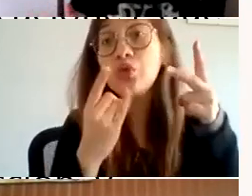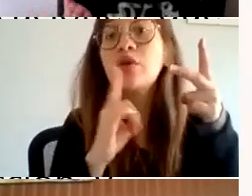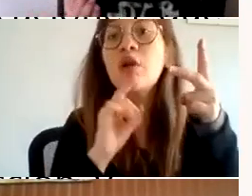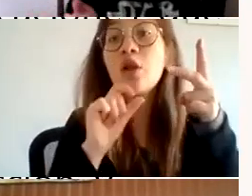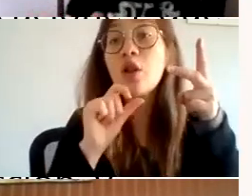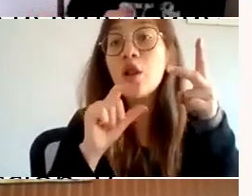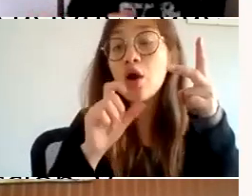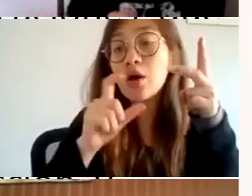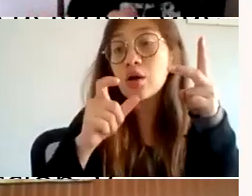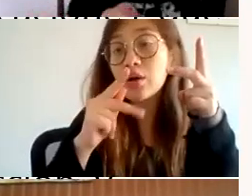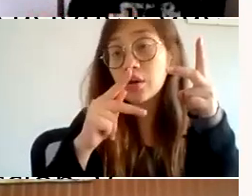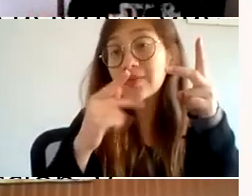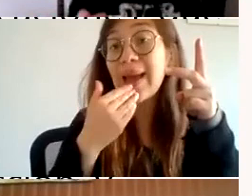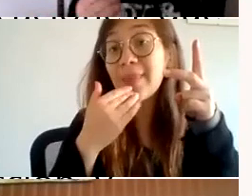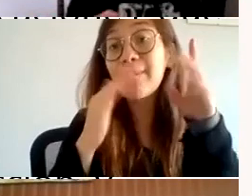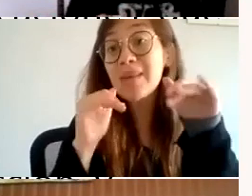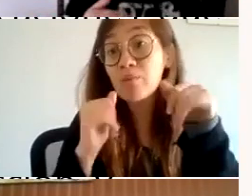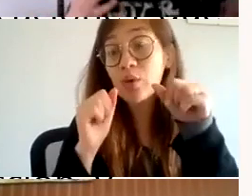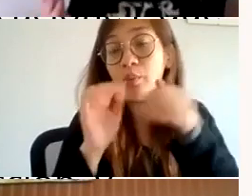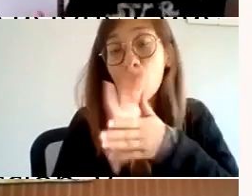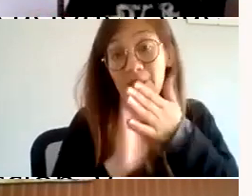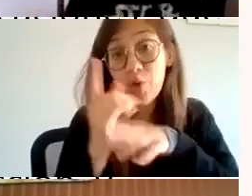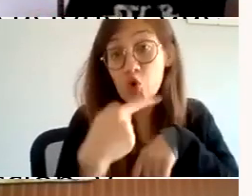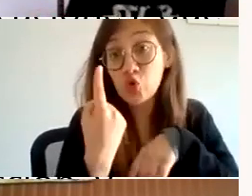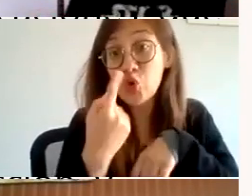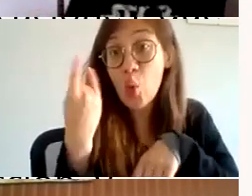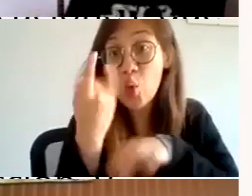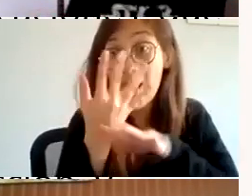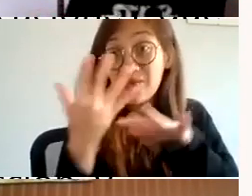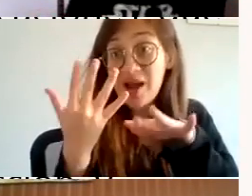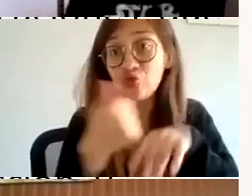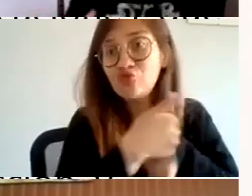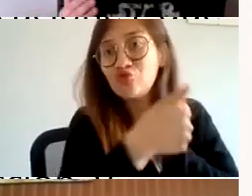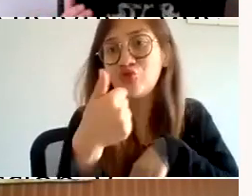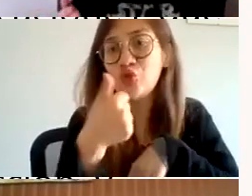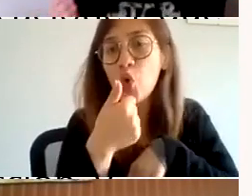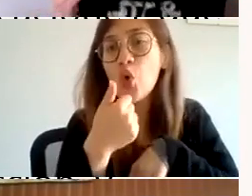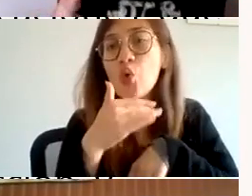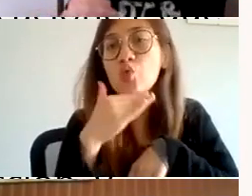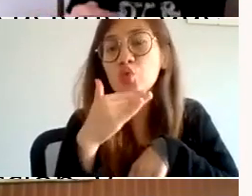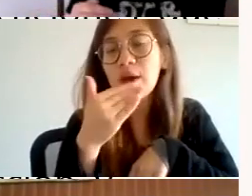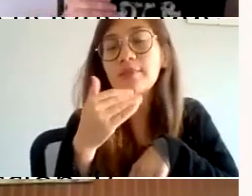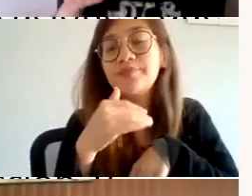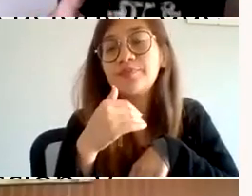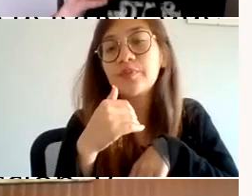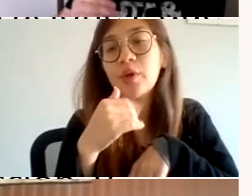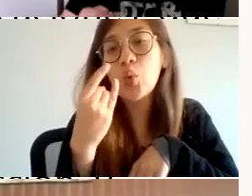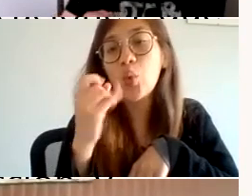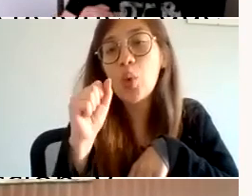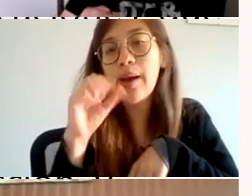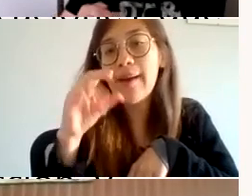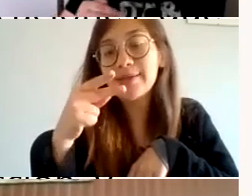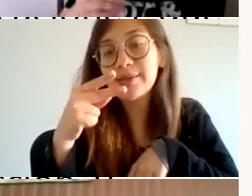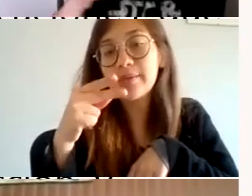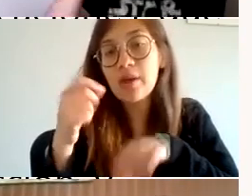correo de una institución. Por ejemplo, ustedes que están en la Universidad de los Lagos pueden asociar su correo de